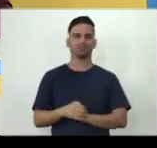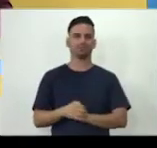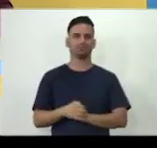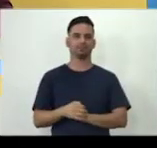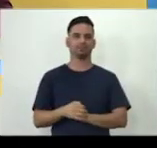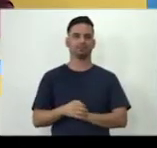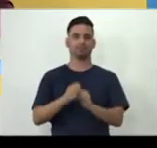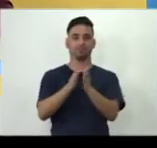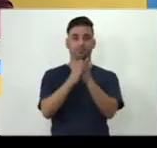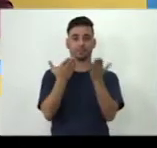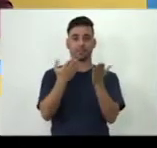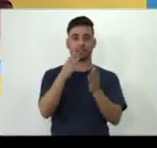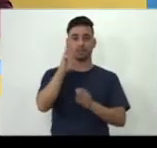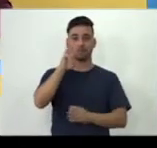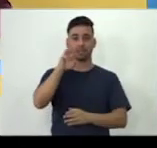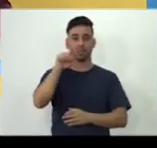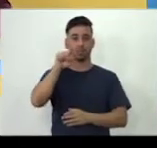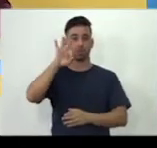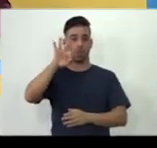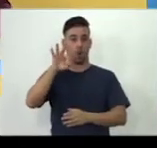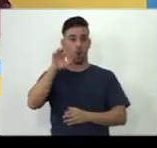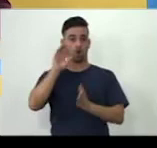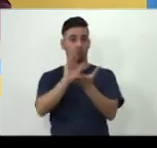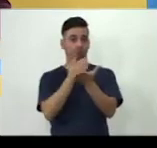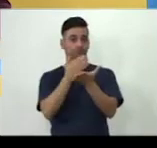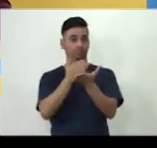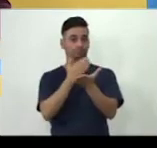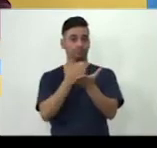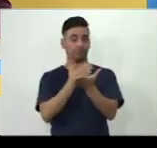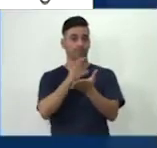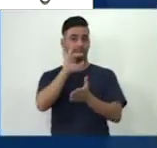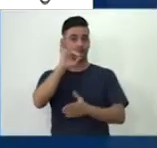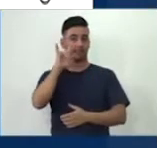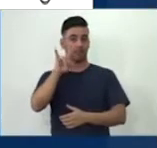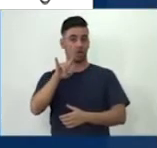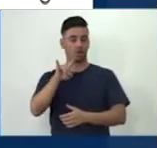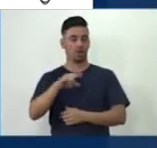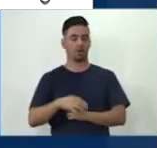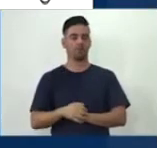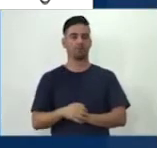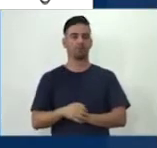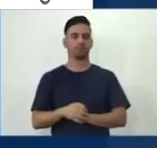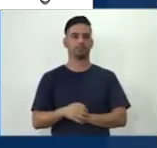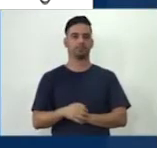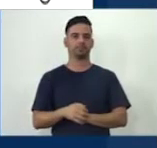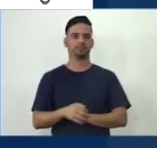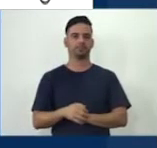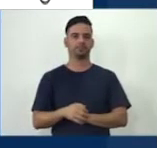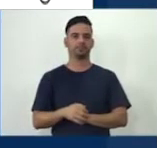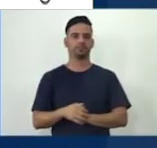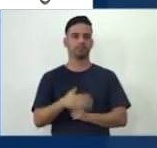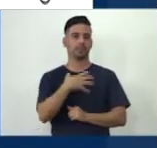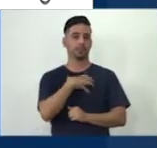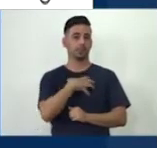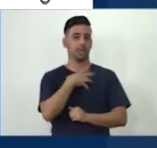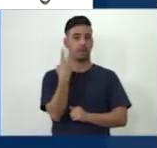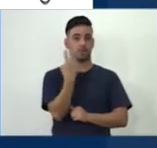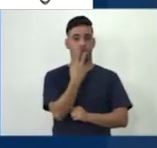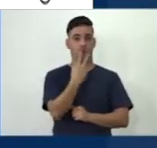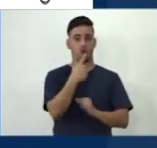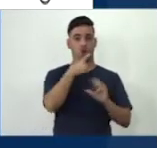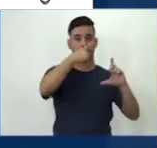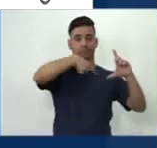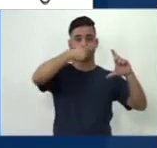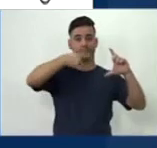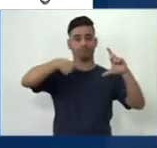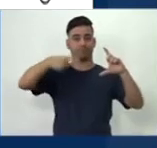ver la figura 3.8 del libro de texto, página 79, y la figura 3.55 de la página 260. Tenemos